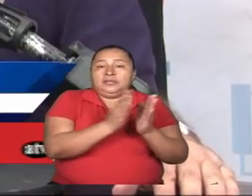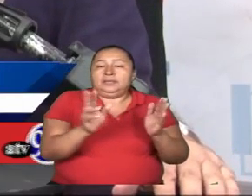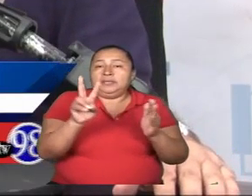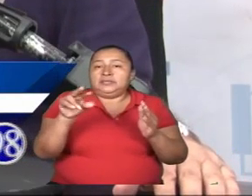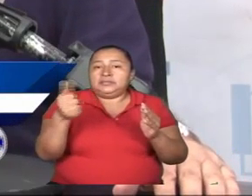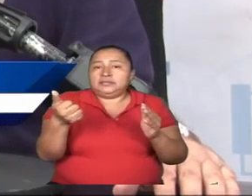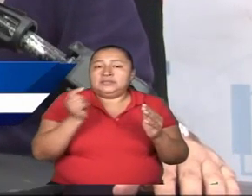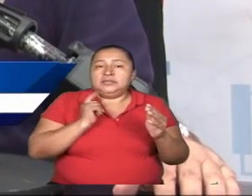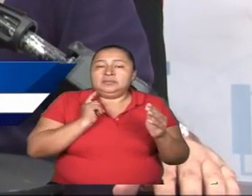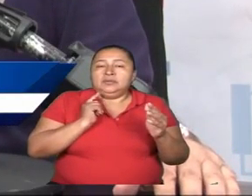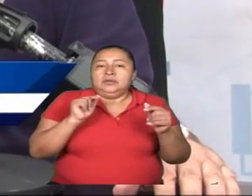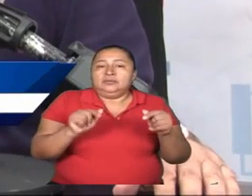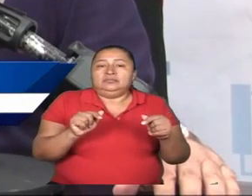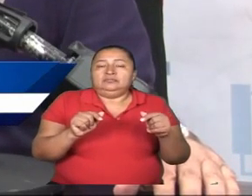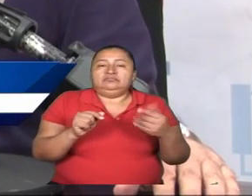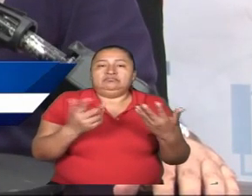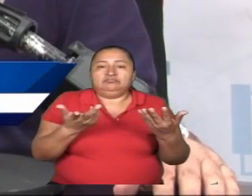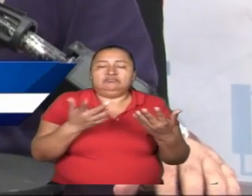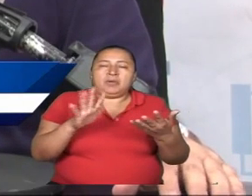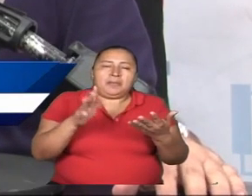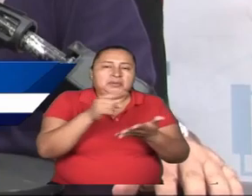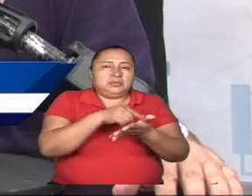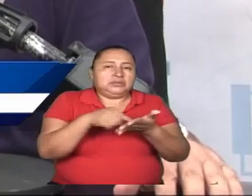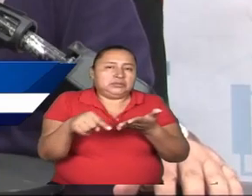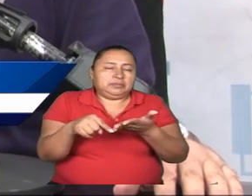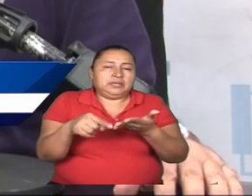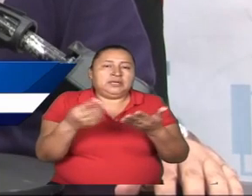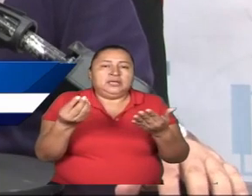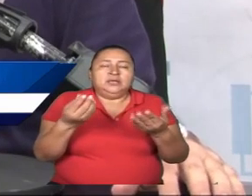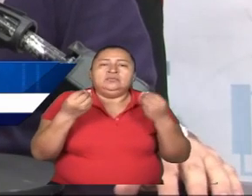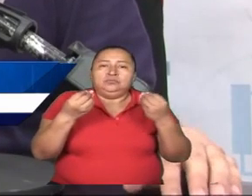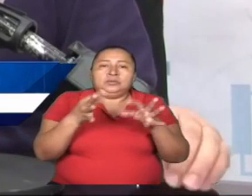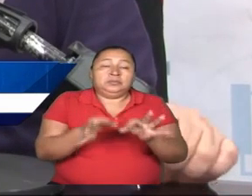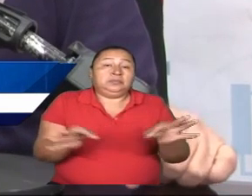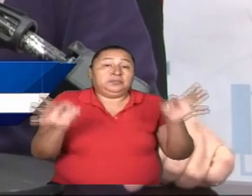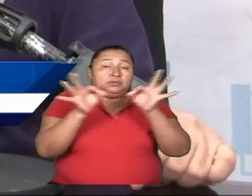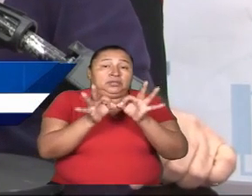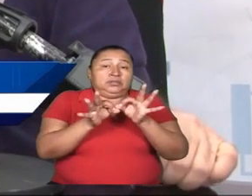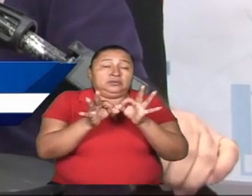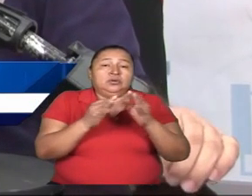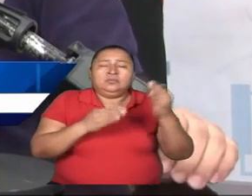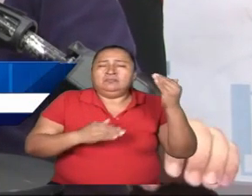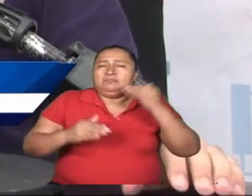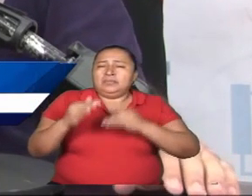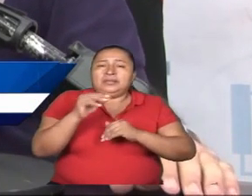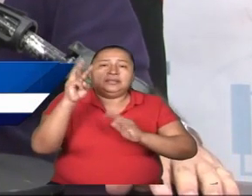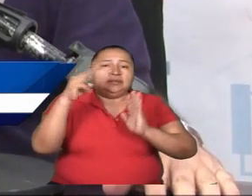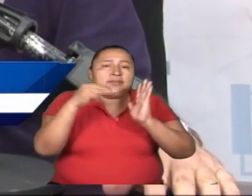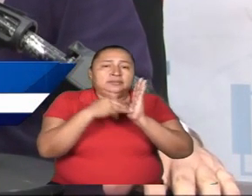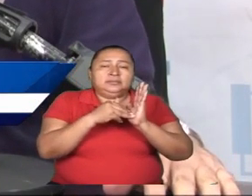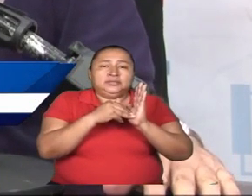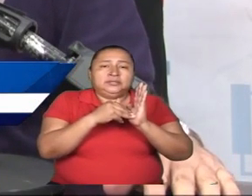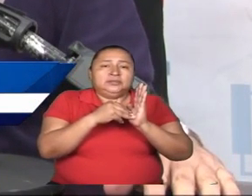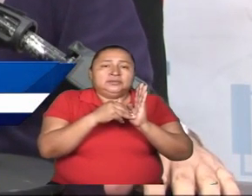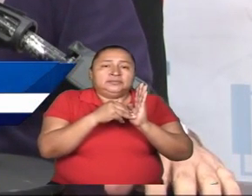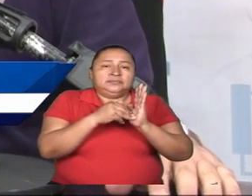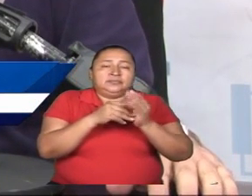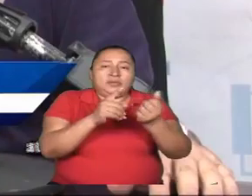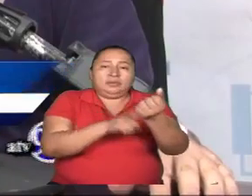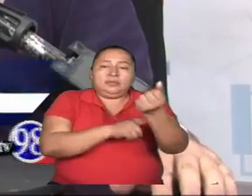tenemos una semana bastante importante con más de 3.000